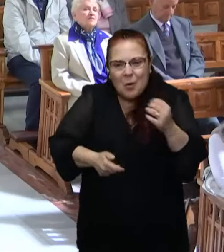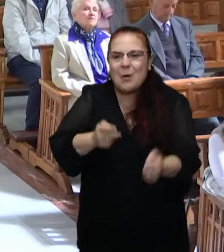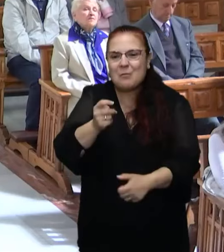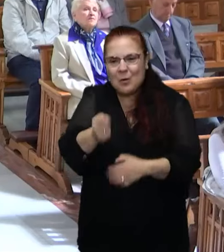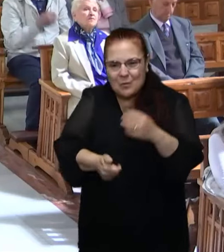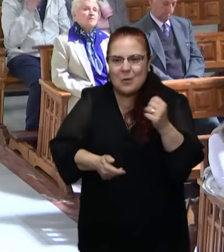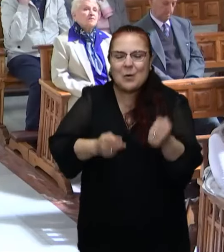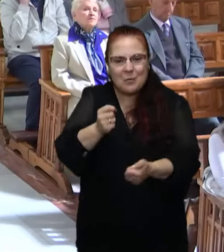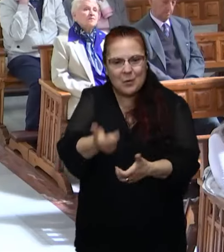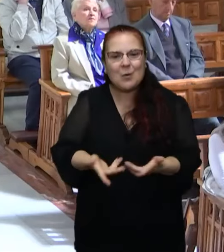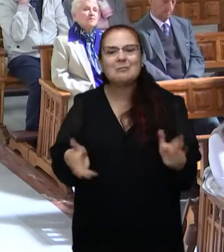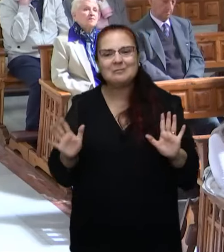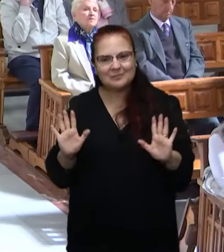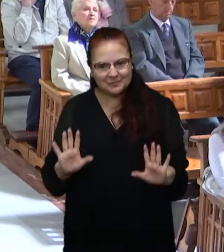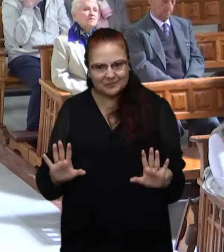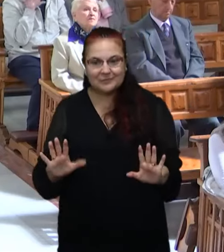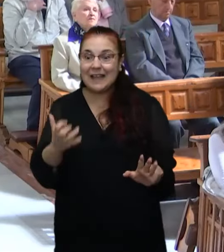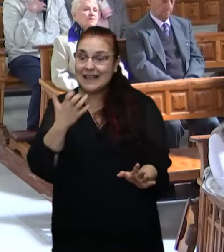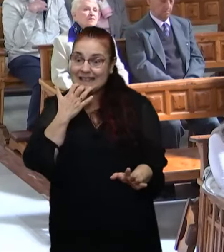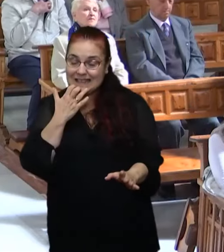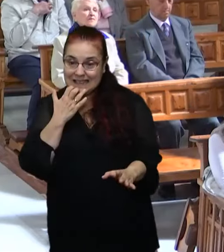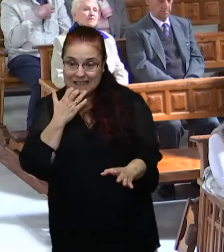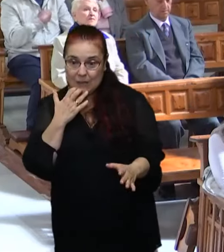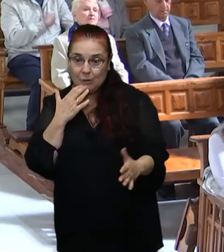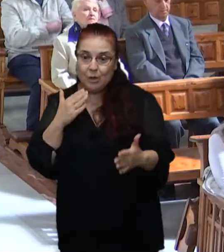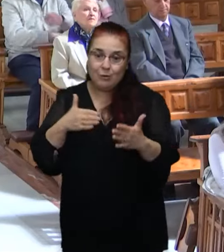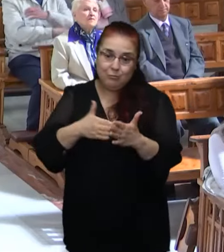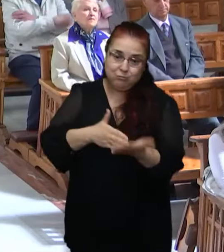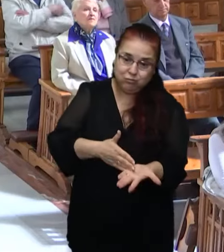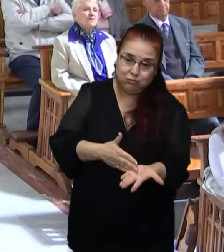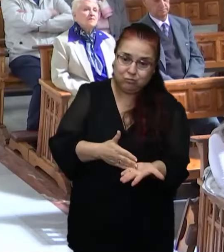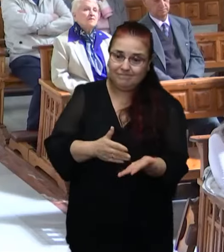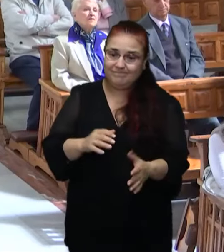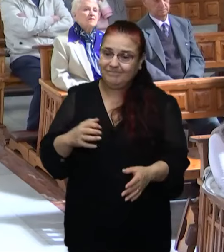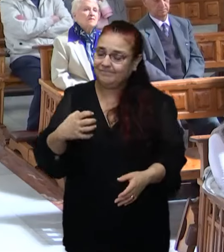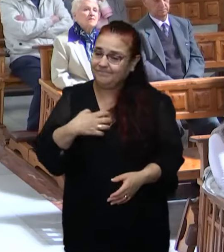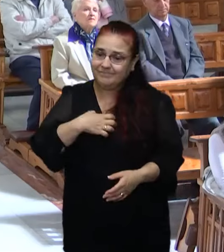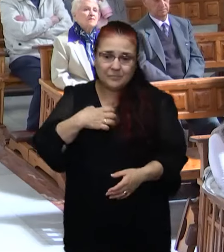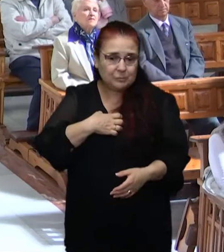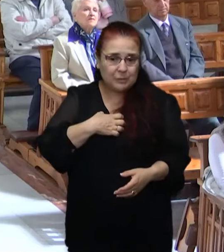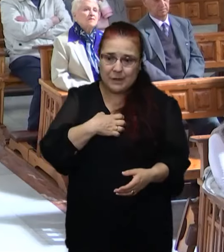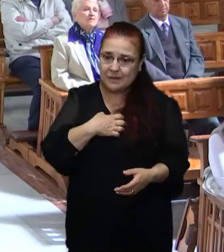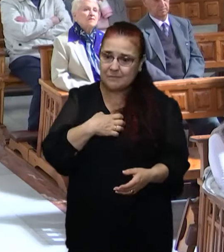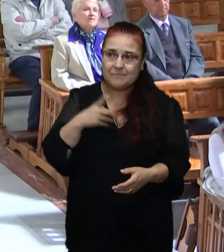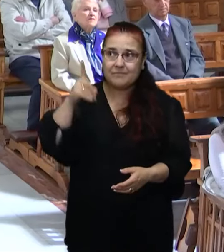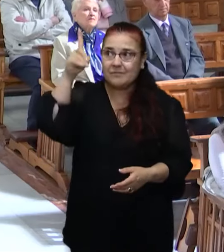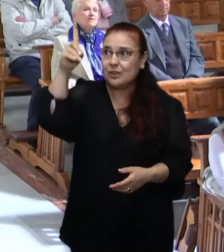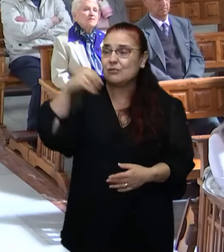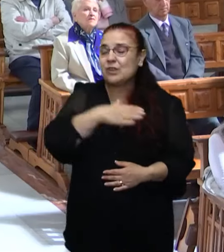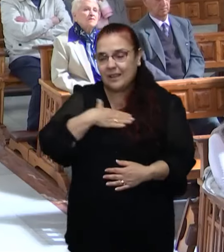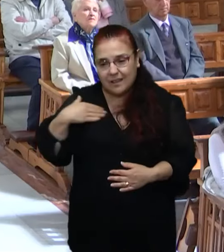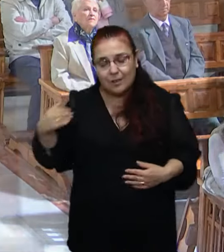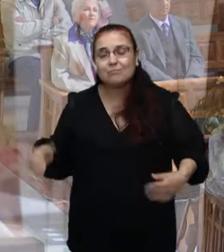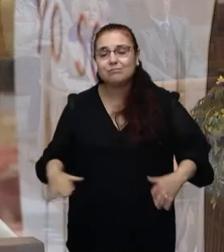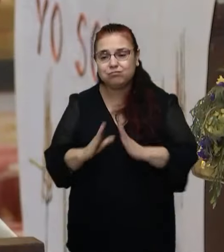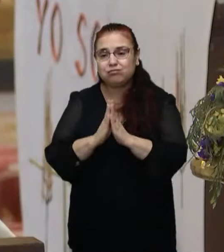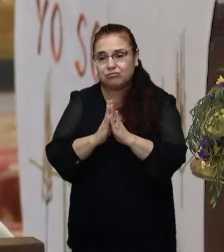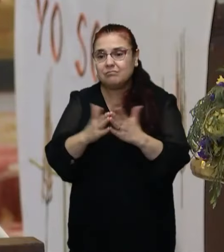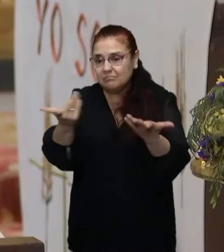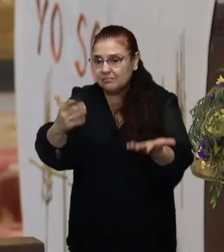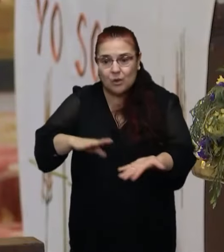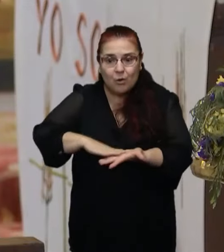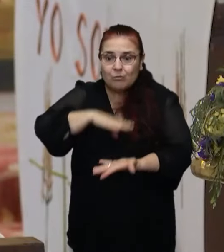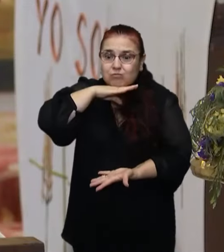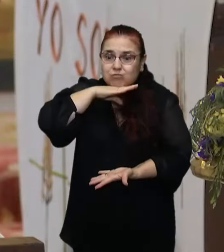cada cosa en su momento. Y si no la superas, será porque Dios te quiere santificar en ese límite.